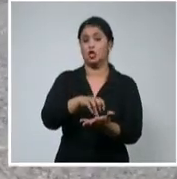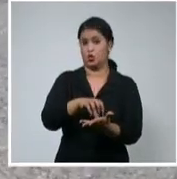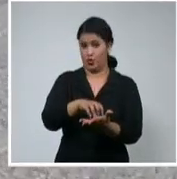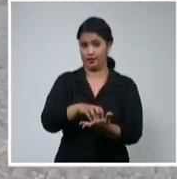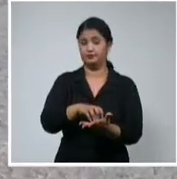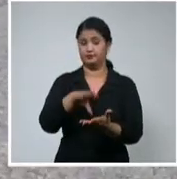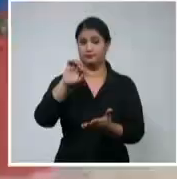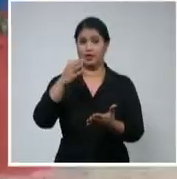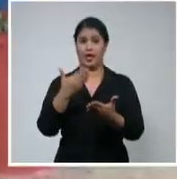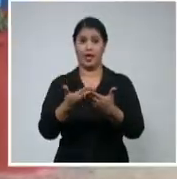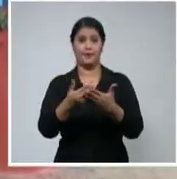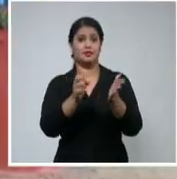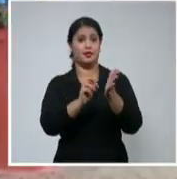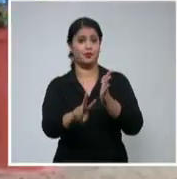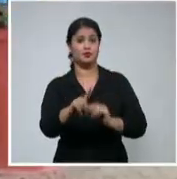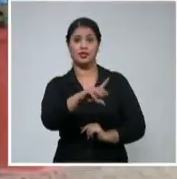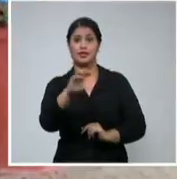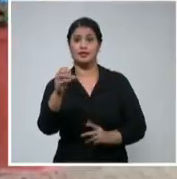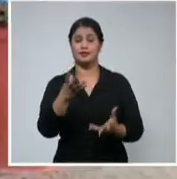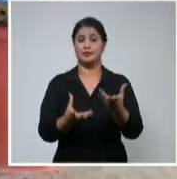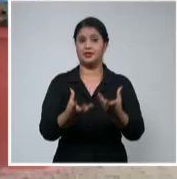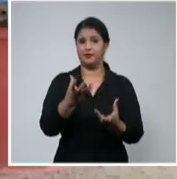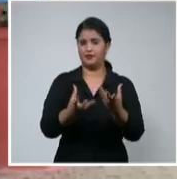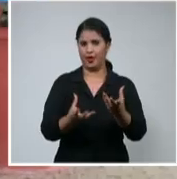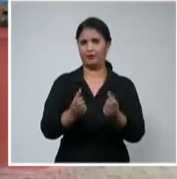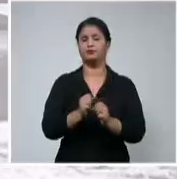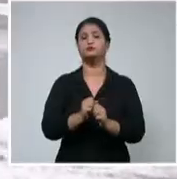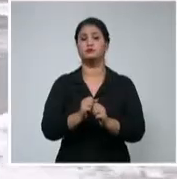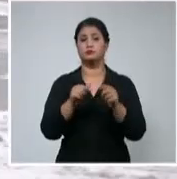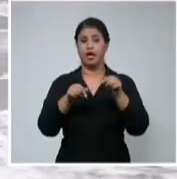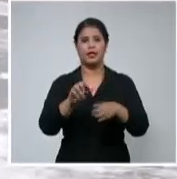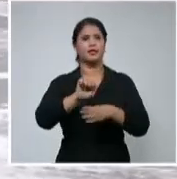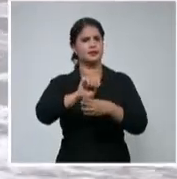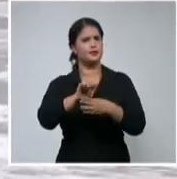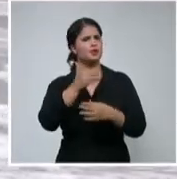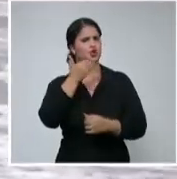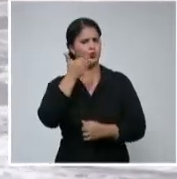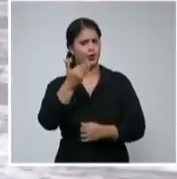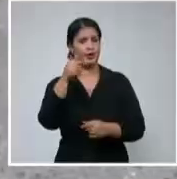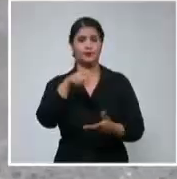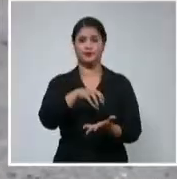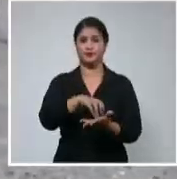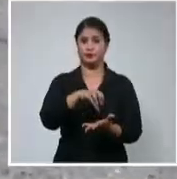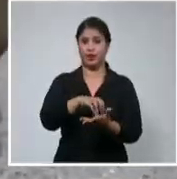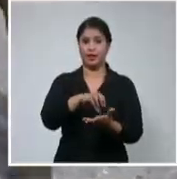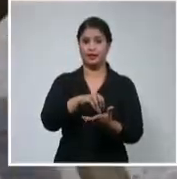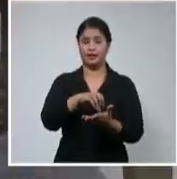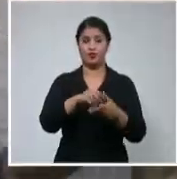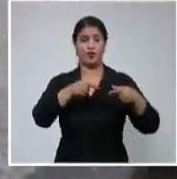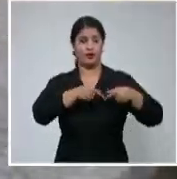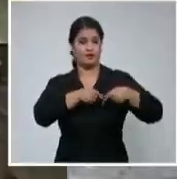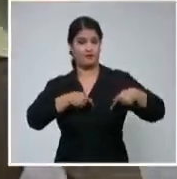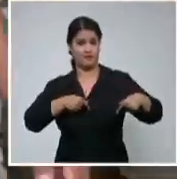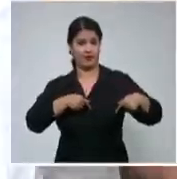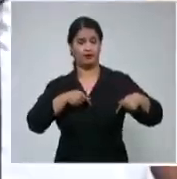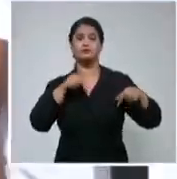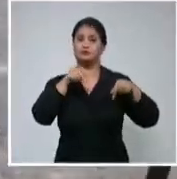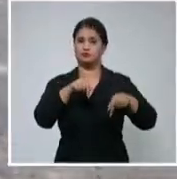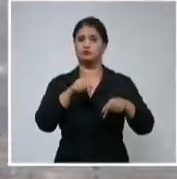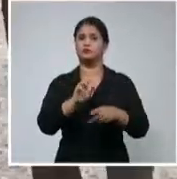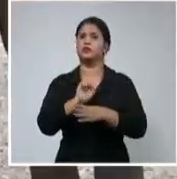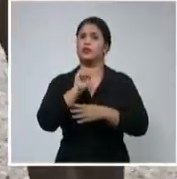de la provincia Cienfueguera, mantiene vitalidad en sus servicios. Allí, fuerzas del Ministerio del Interior esclarecieron un hecho